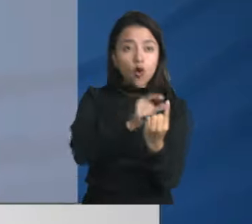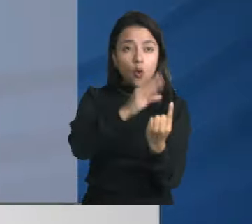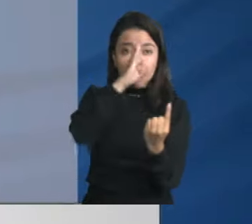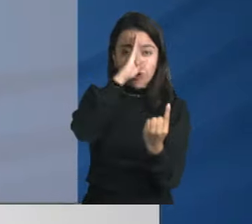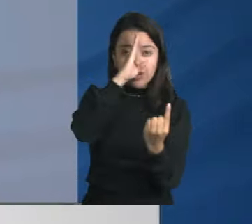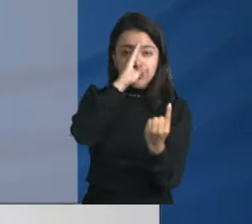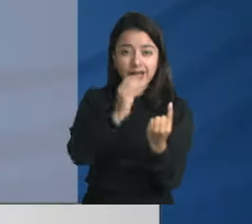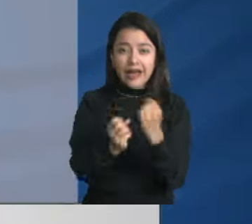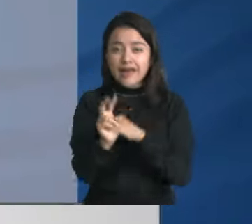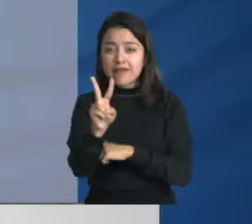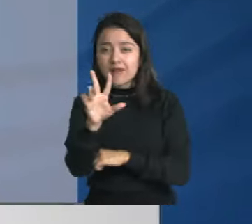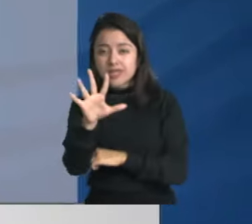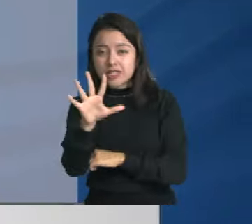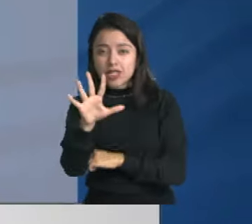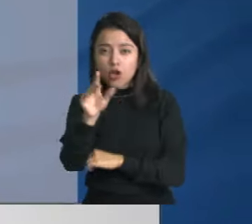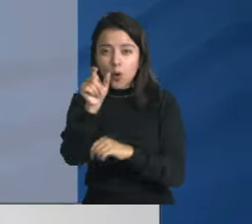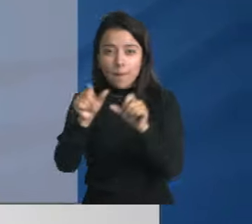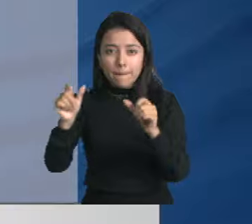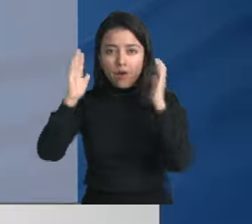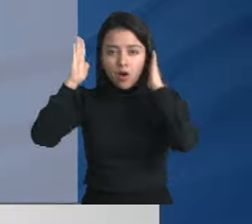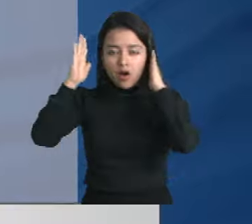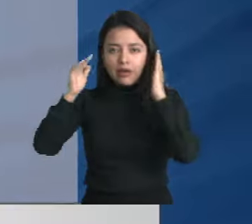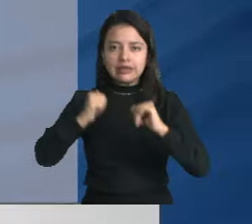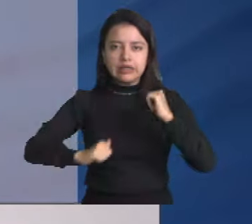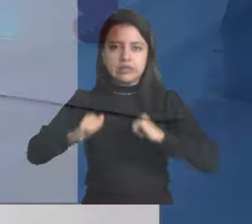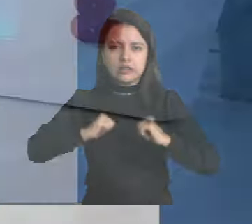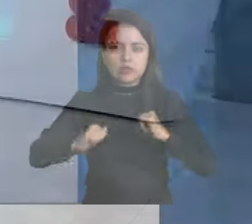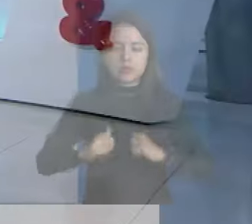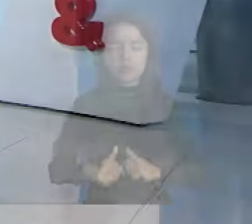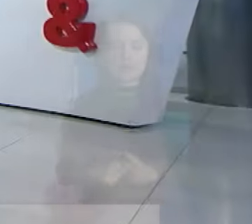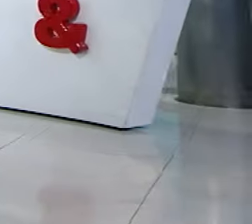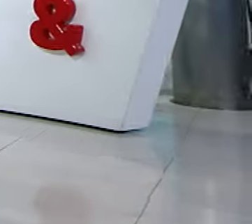25 aficionados heridos. Ya volvemos.